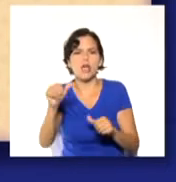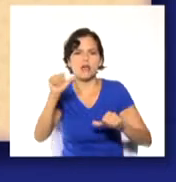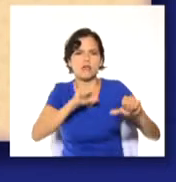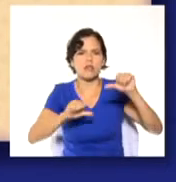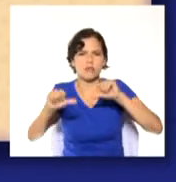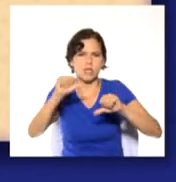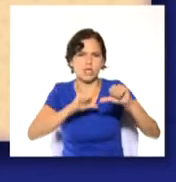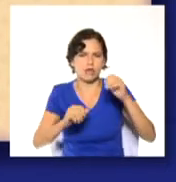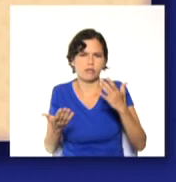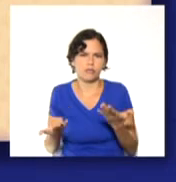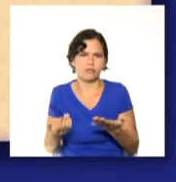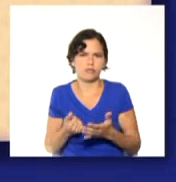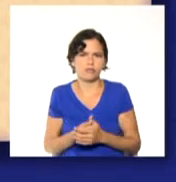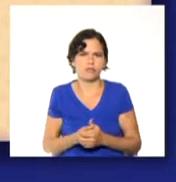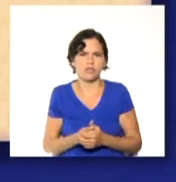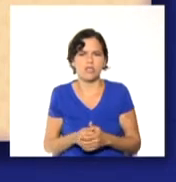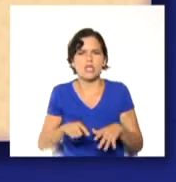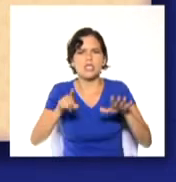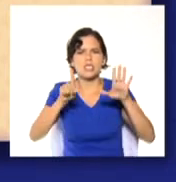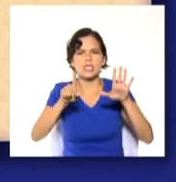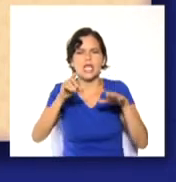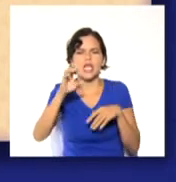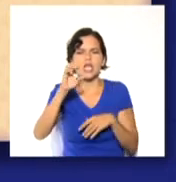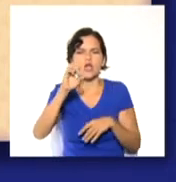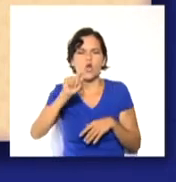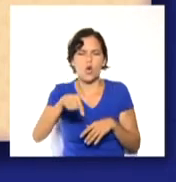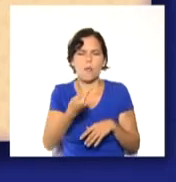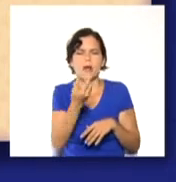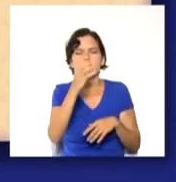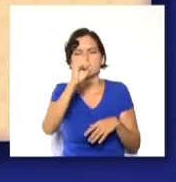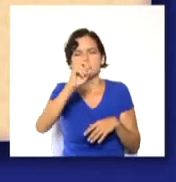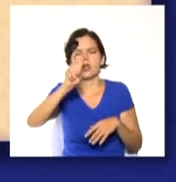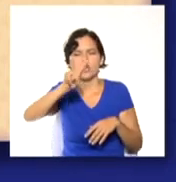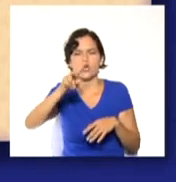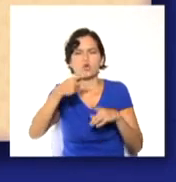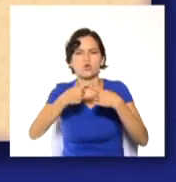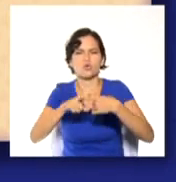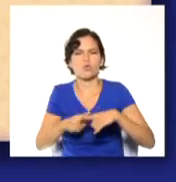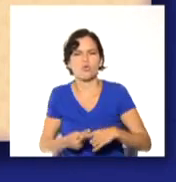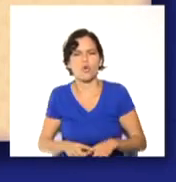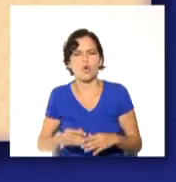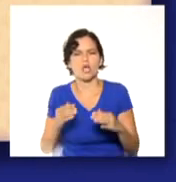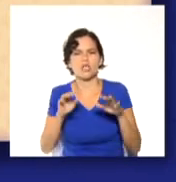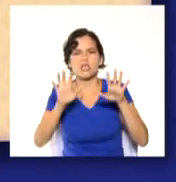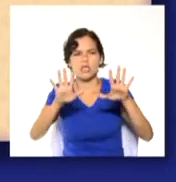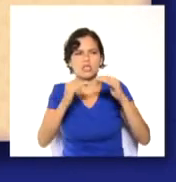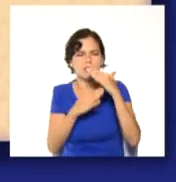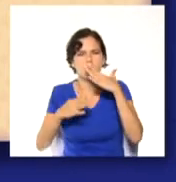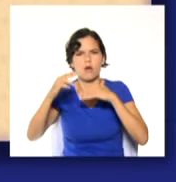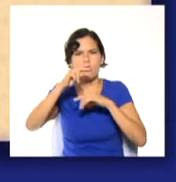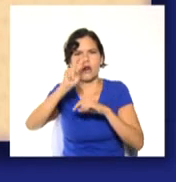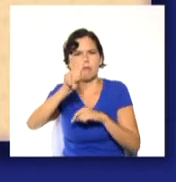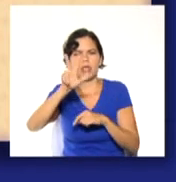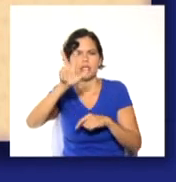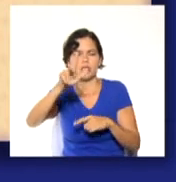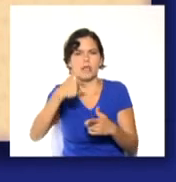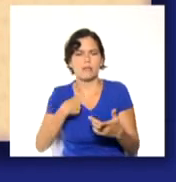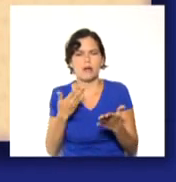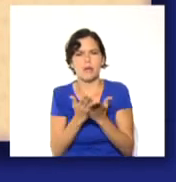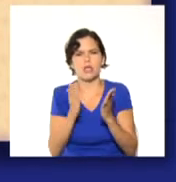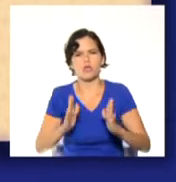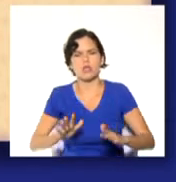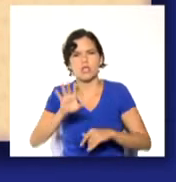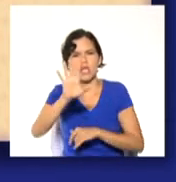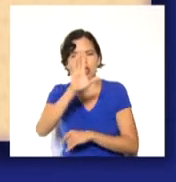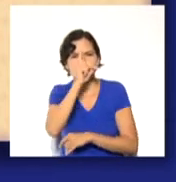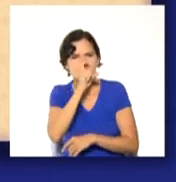Avogadro que lleva su nombre, que es 6,02 por 10 a la 23. Ok, Y por último, para mis estudiantes de quinto año